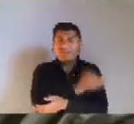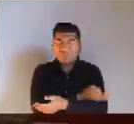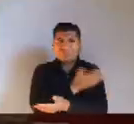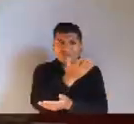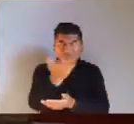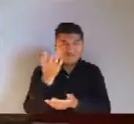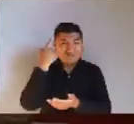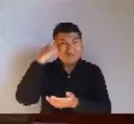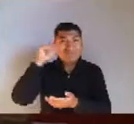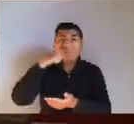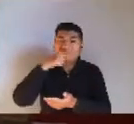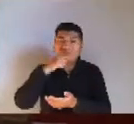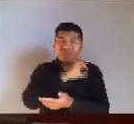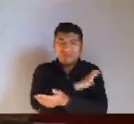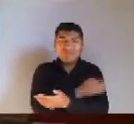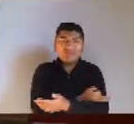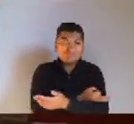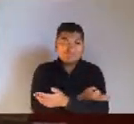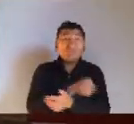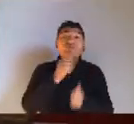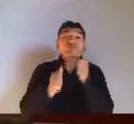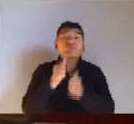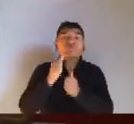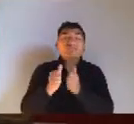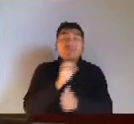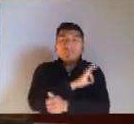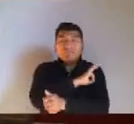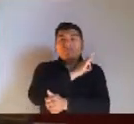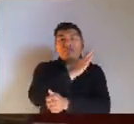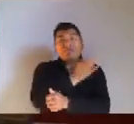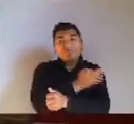Esfuércense para decir esfuerzo. ¿Cuál es?